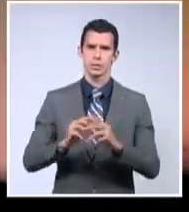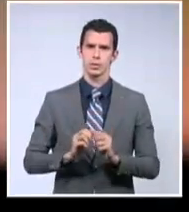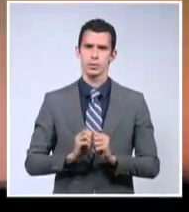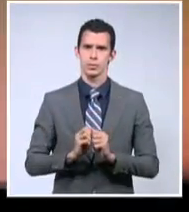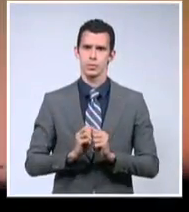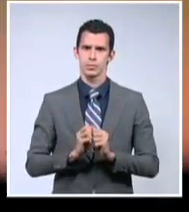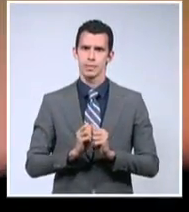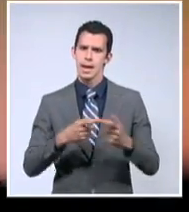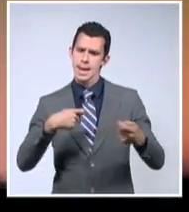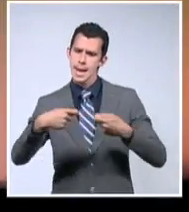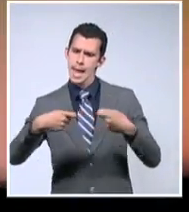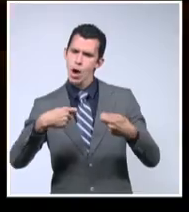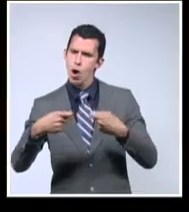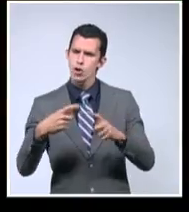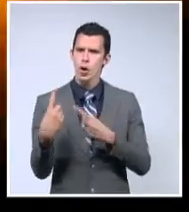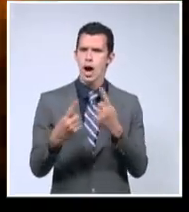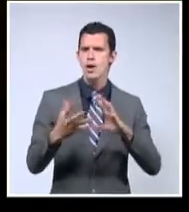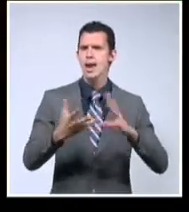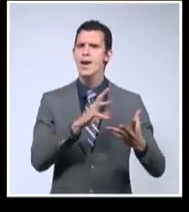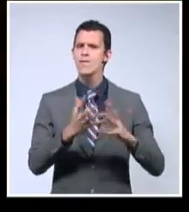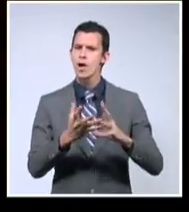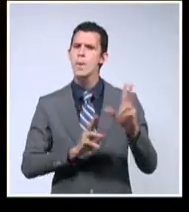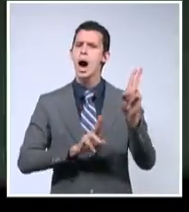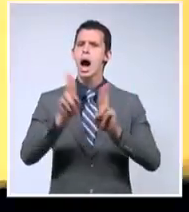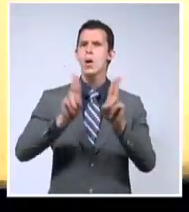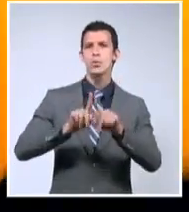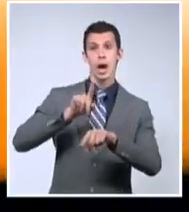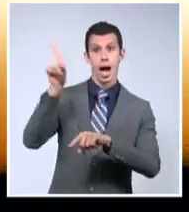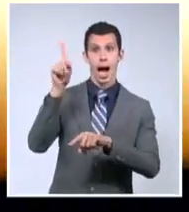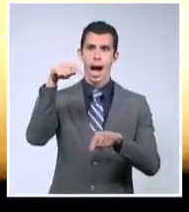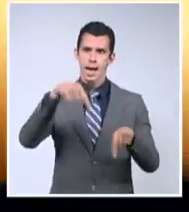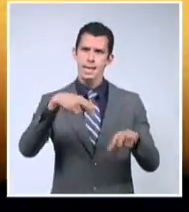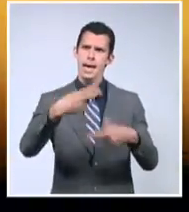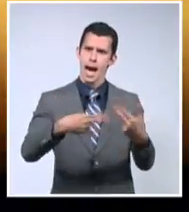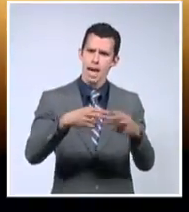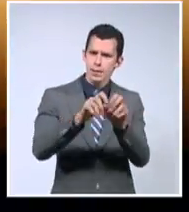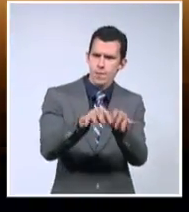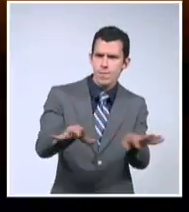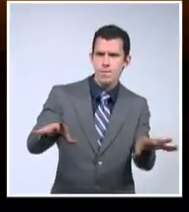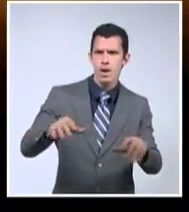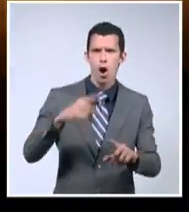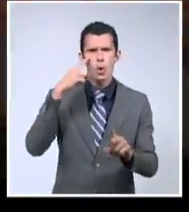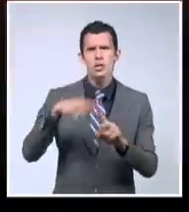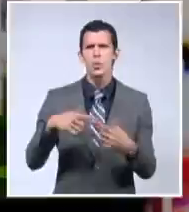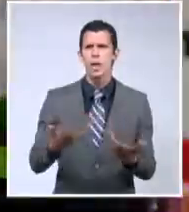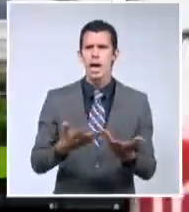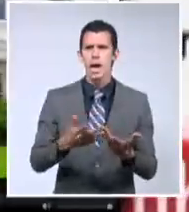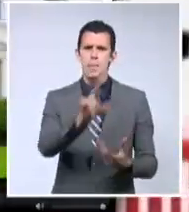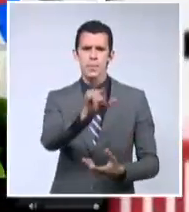con pésima conducta social, para lograr el objetivo de crear caos y pánico en la población civil.